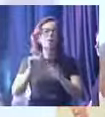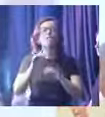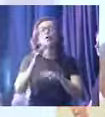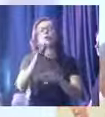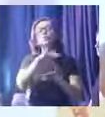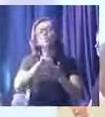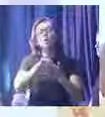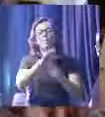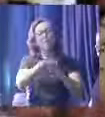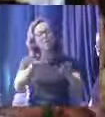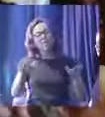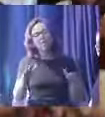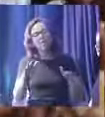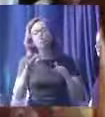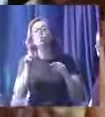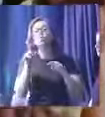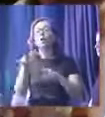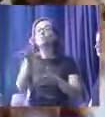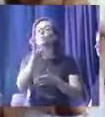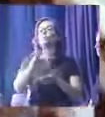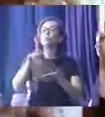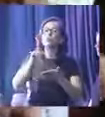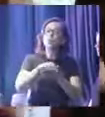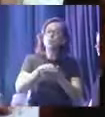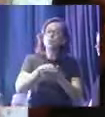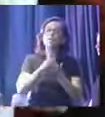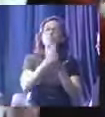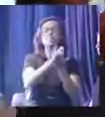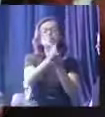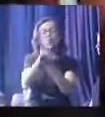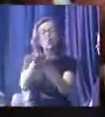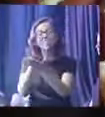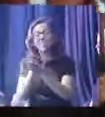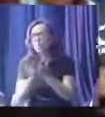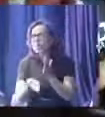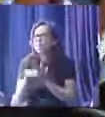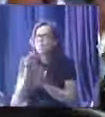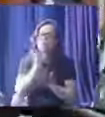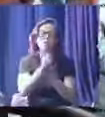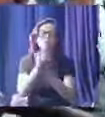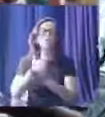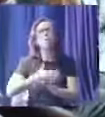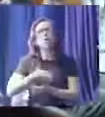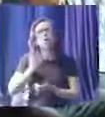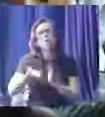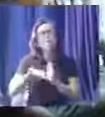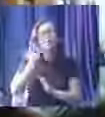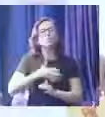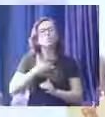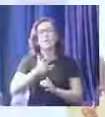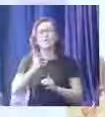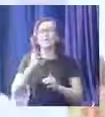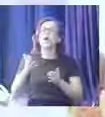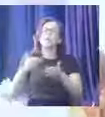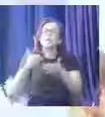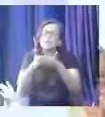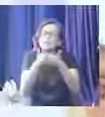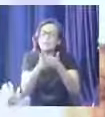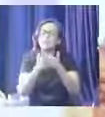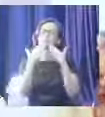que sea por encima de todo una ciudad más solidaria, más humana y más cercana. Muchas gracias.